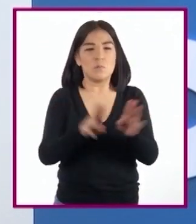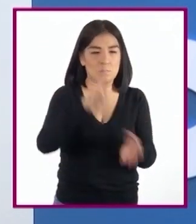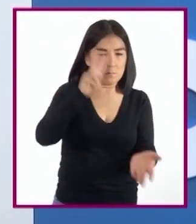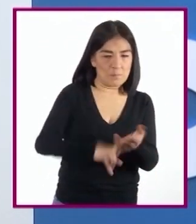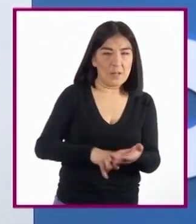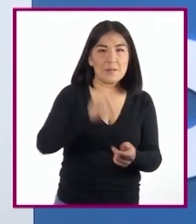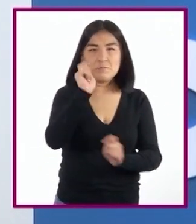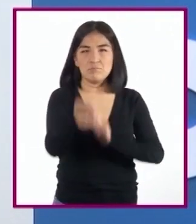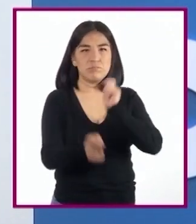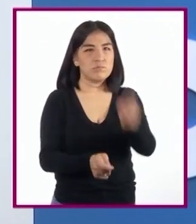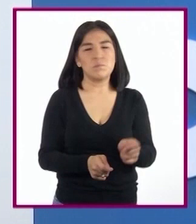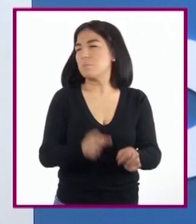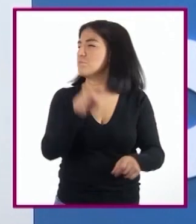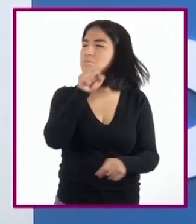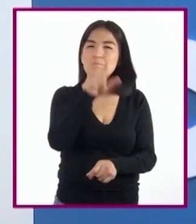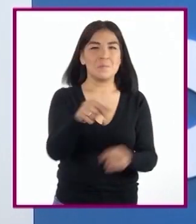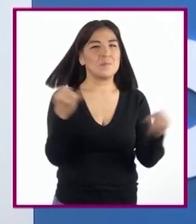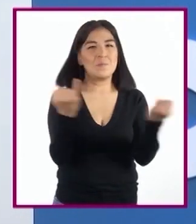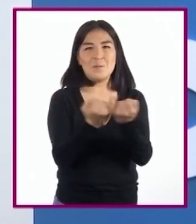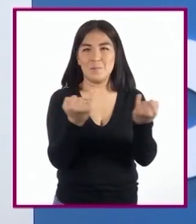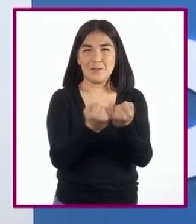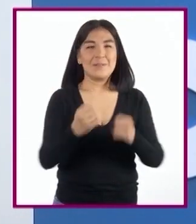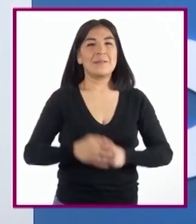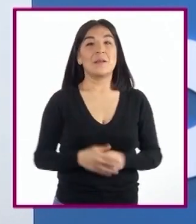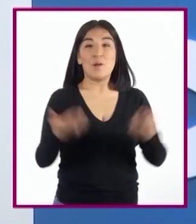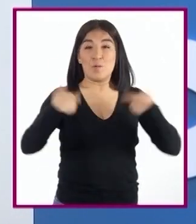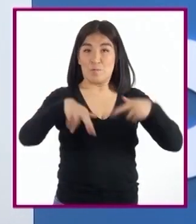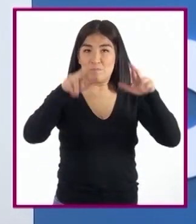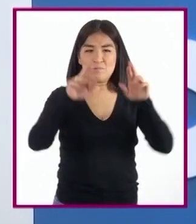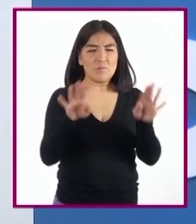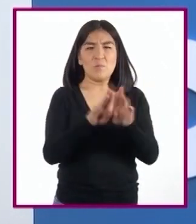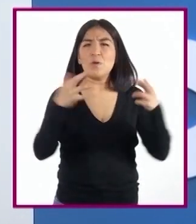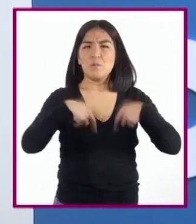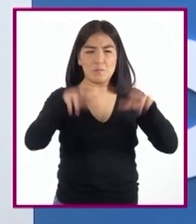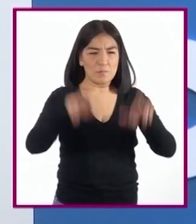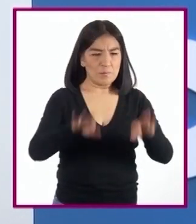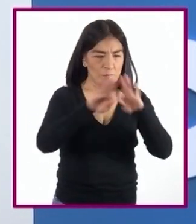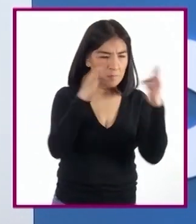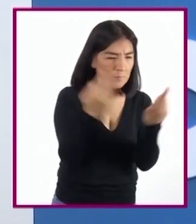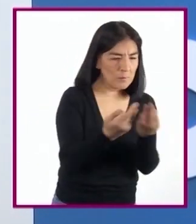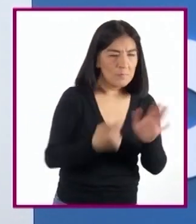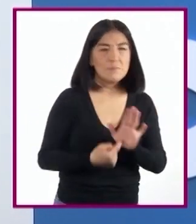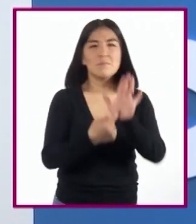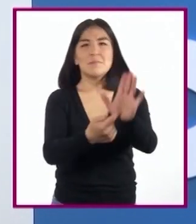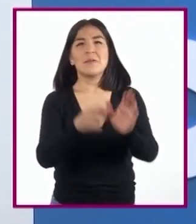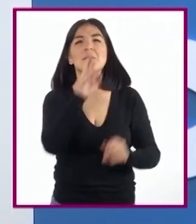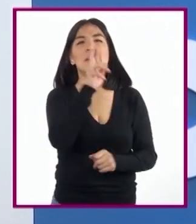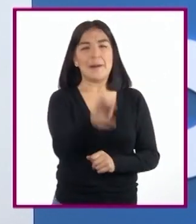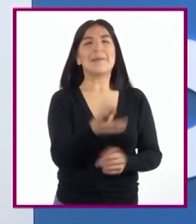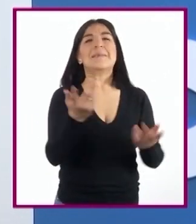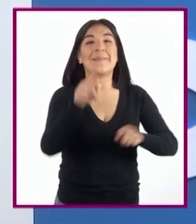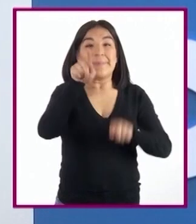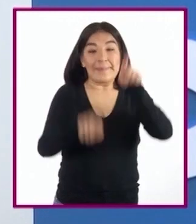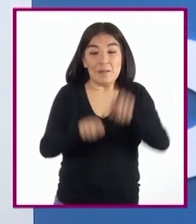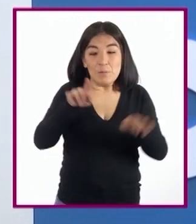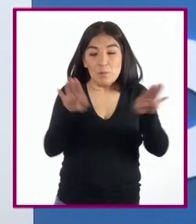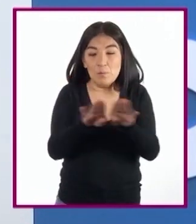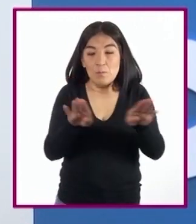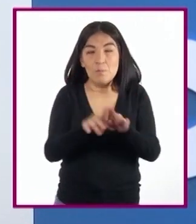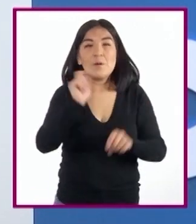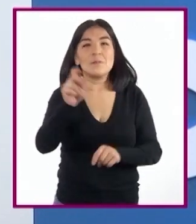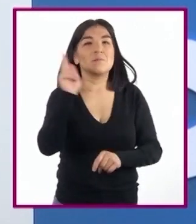interpretación es el mismo. La forma en que expresemos un resultado depende del tipo de probabilidad